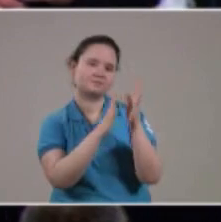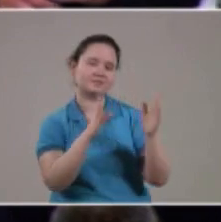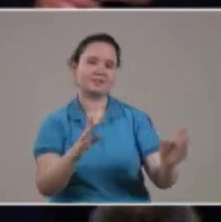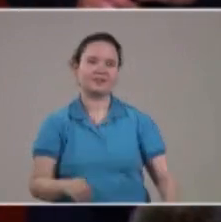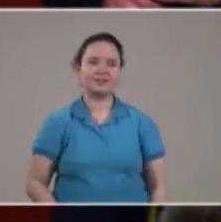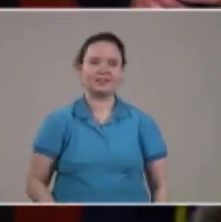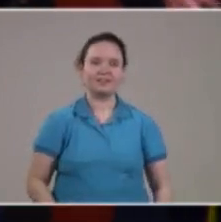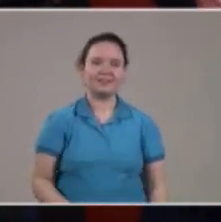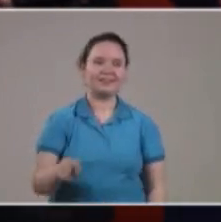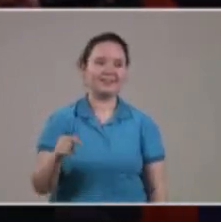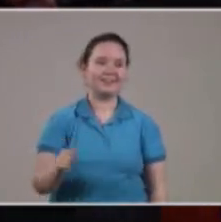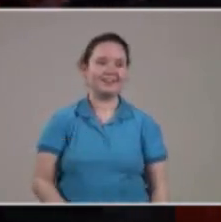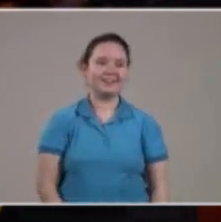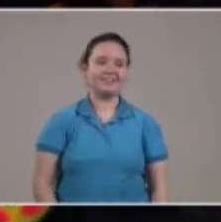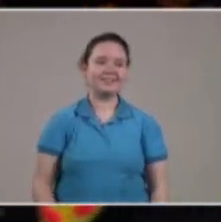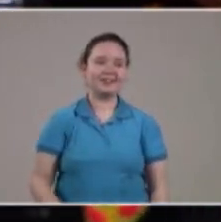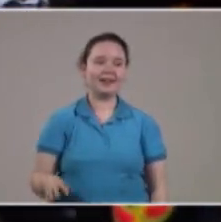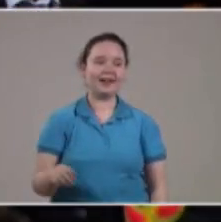pedazos el mensaje.